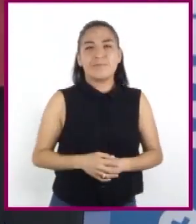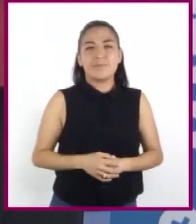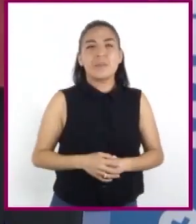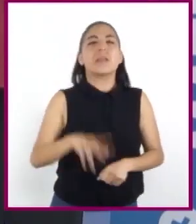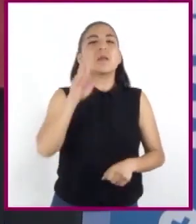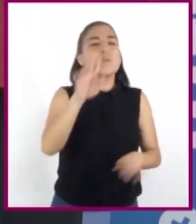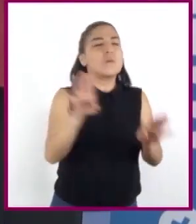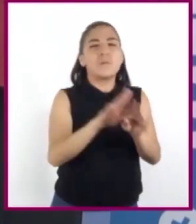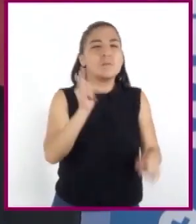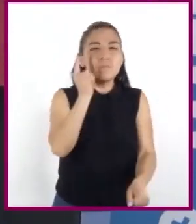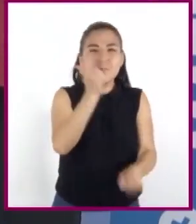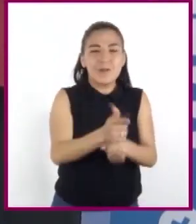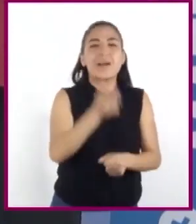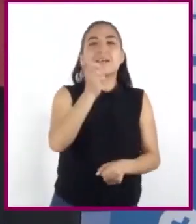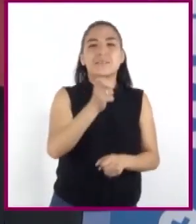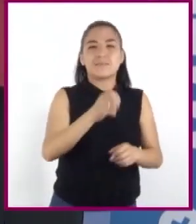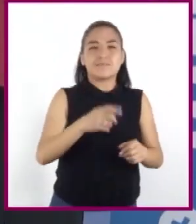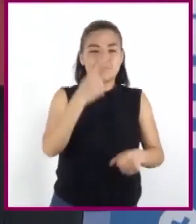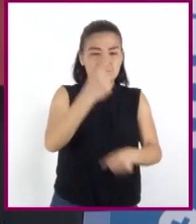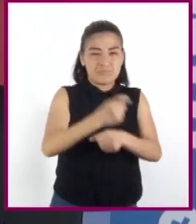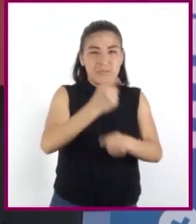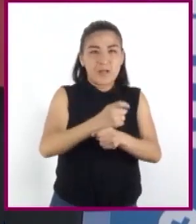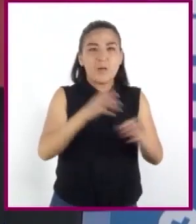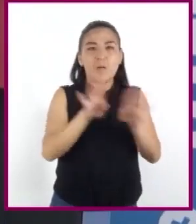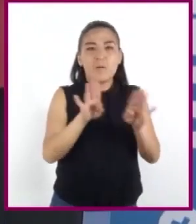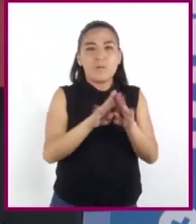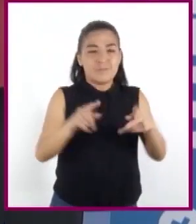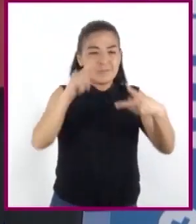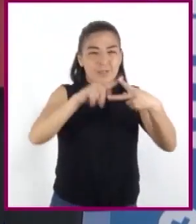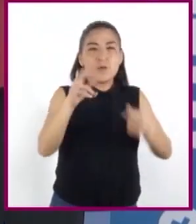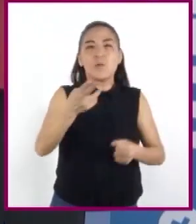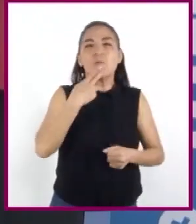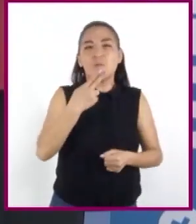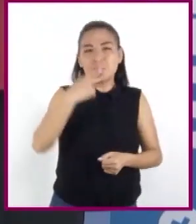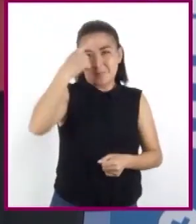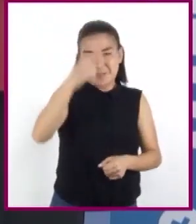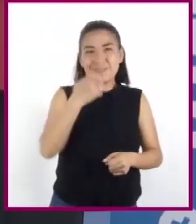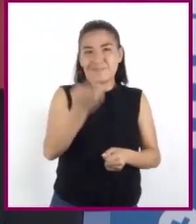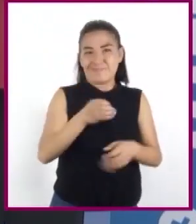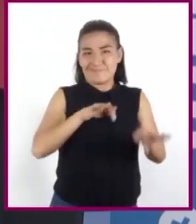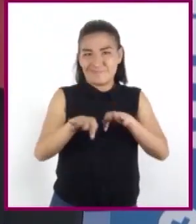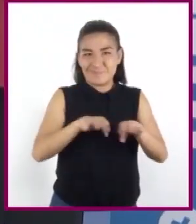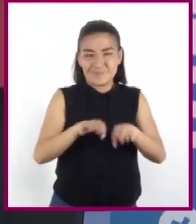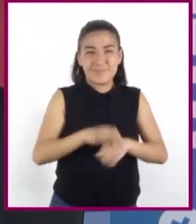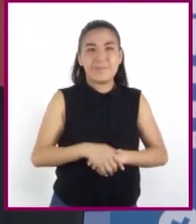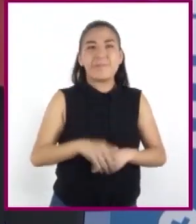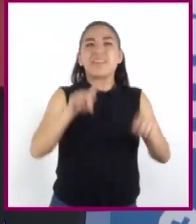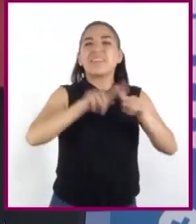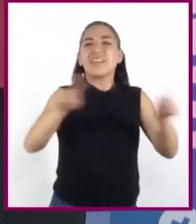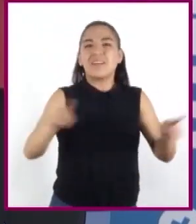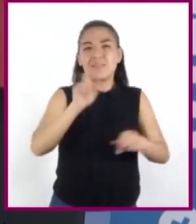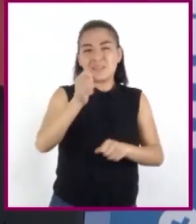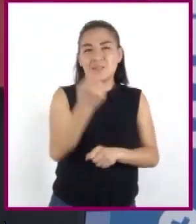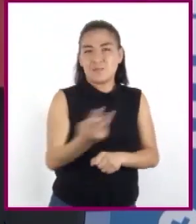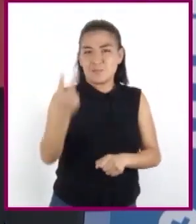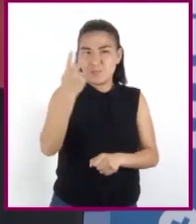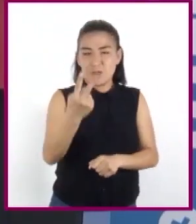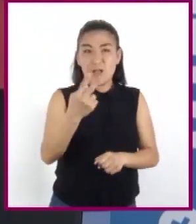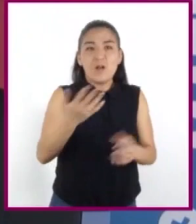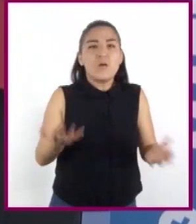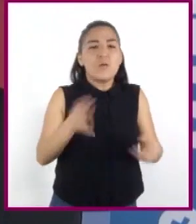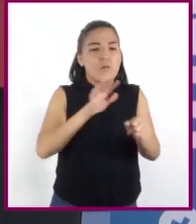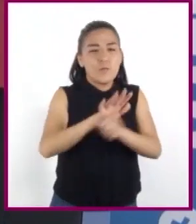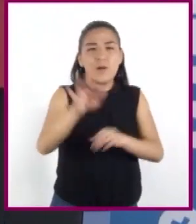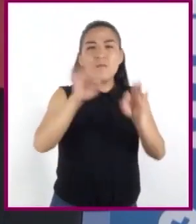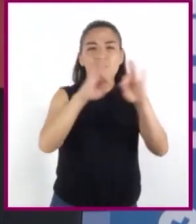por identificar el elemento con el que vamos a poder aplicar esta herramienta de trabajo, una diferencia de cuadrados, que tiene la